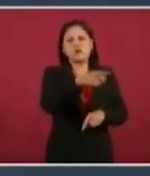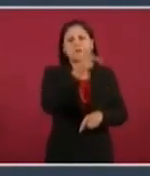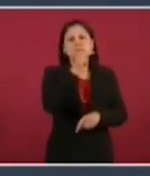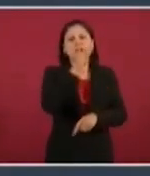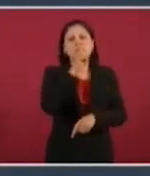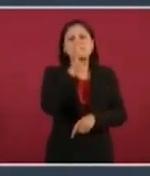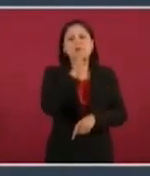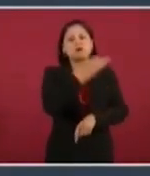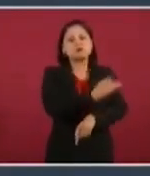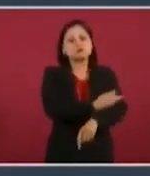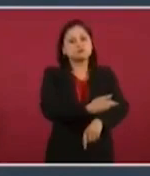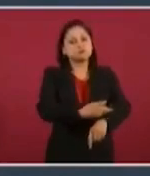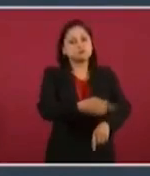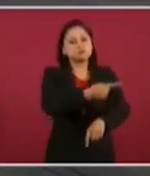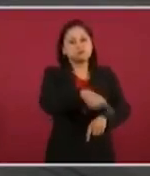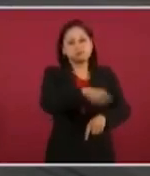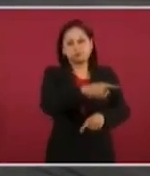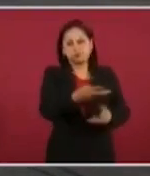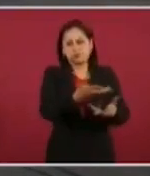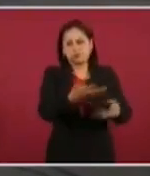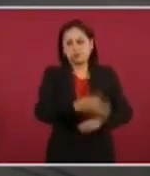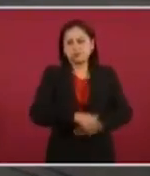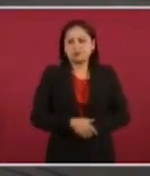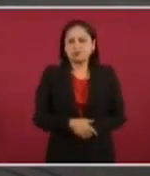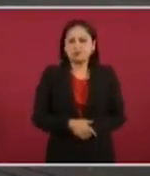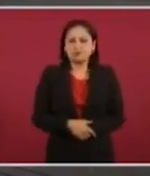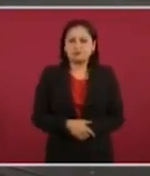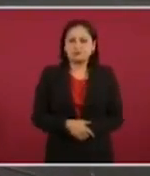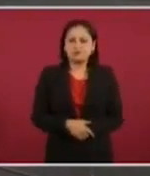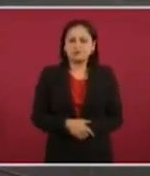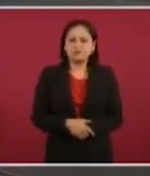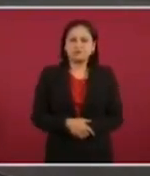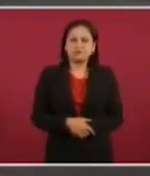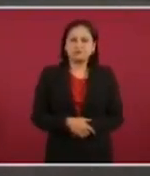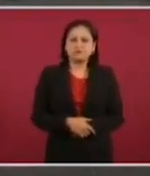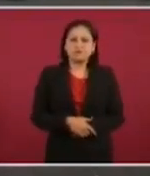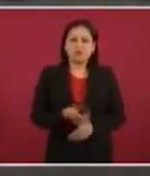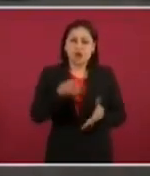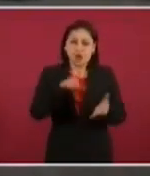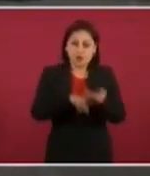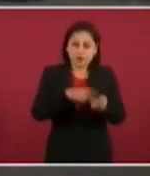familia, de alumnos y de maestros. Cada escuela